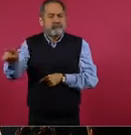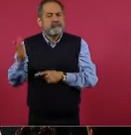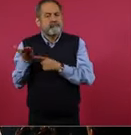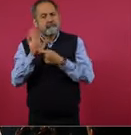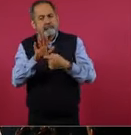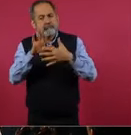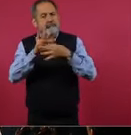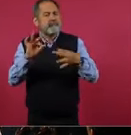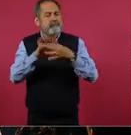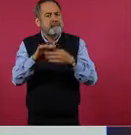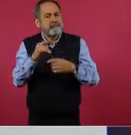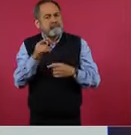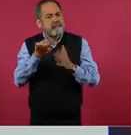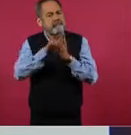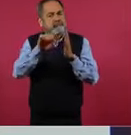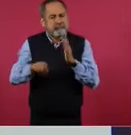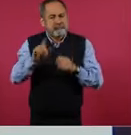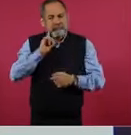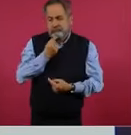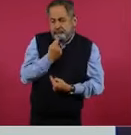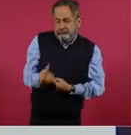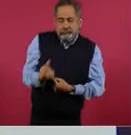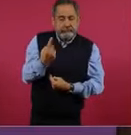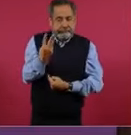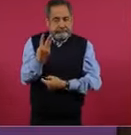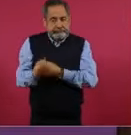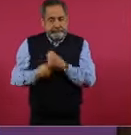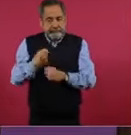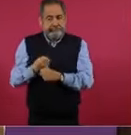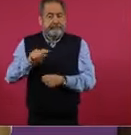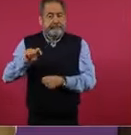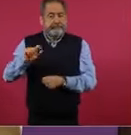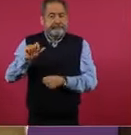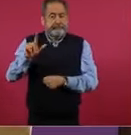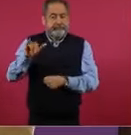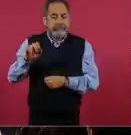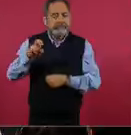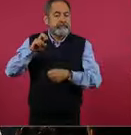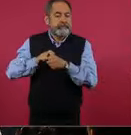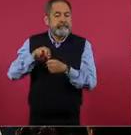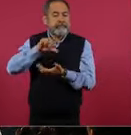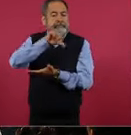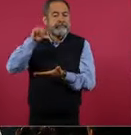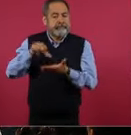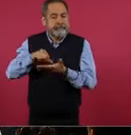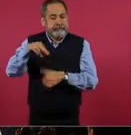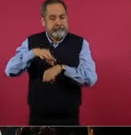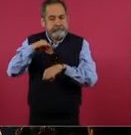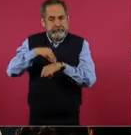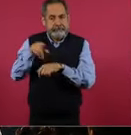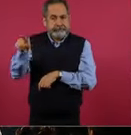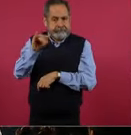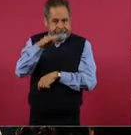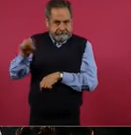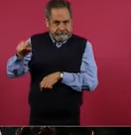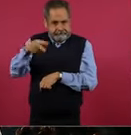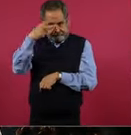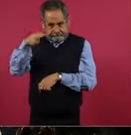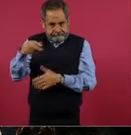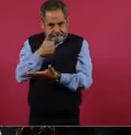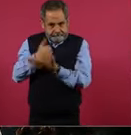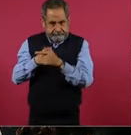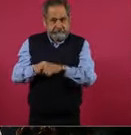caso de una niña de 3 años, Talía, que es atendida en Centro Médico Nacional Siglo XXI del Seguro Social. Su madre